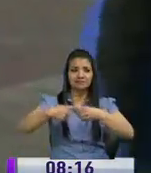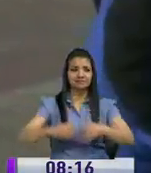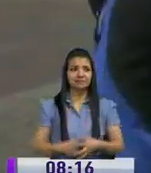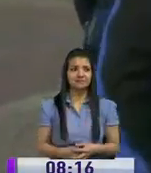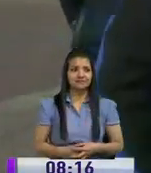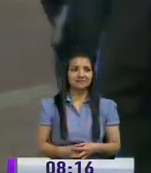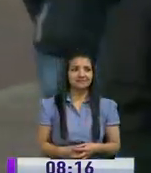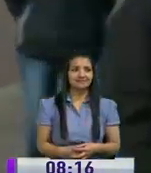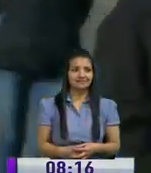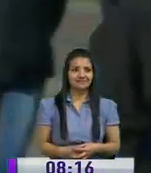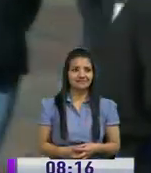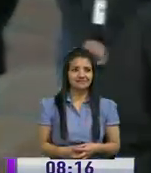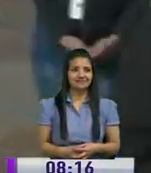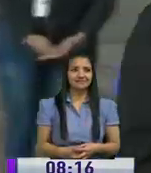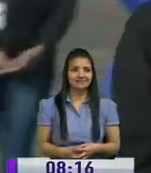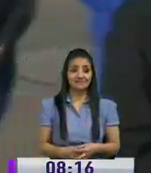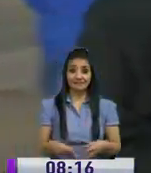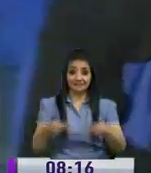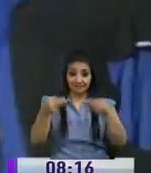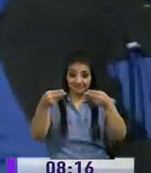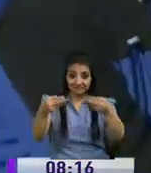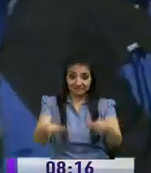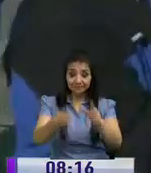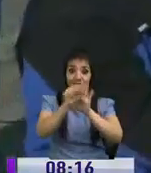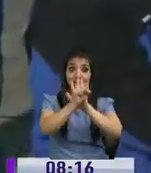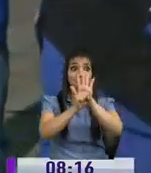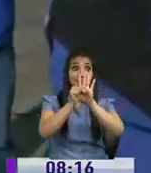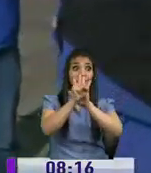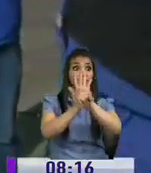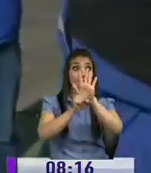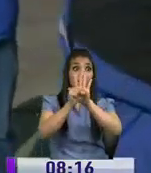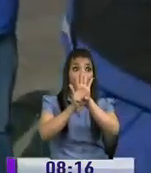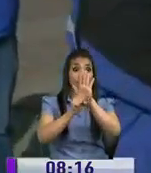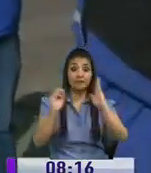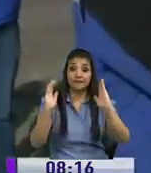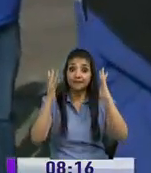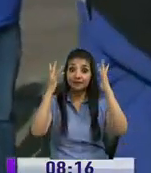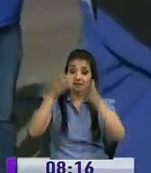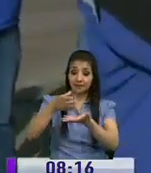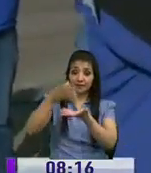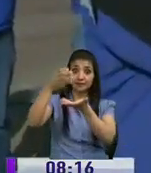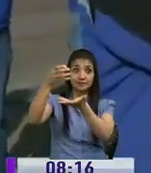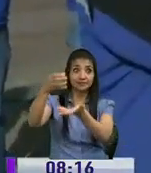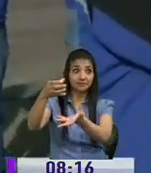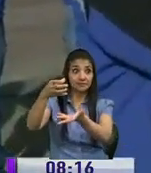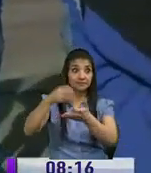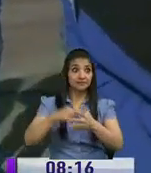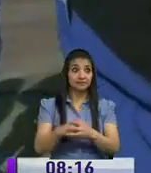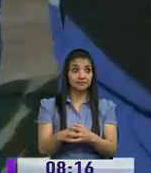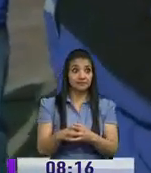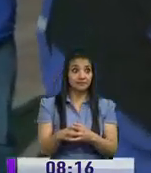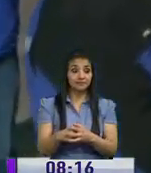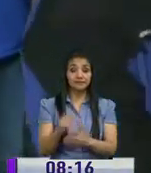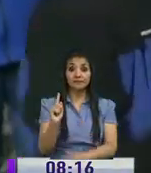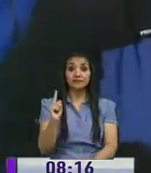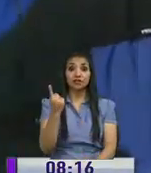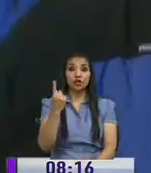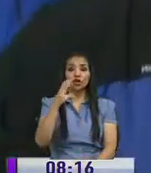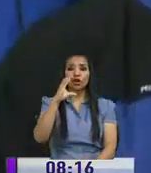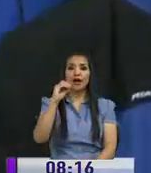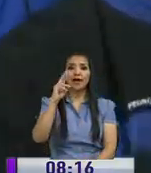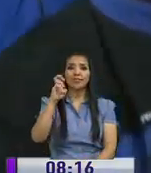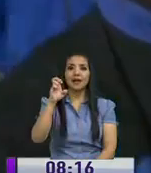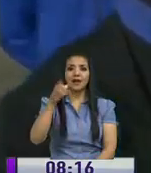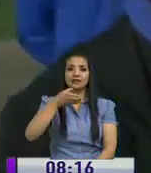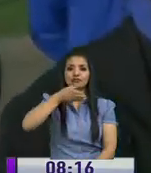¡Viva Quito! Y queremos hacerte la entrega del símbolo de el Chillo Fest, solo un canelazo, pero sin piquete. Y al Robert